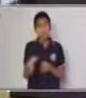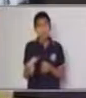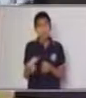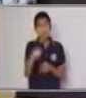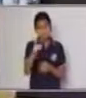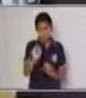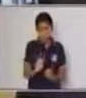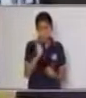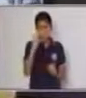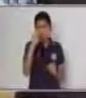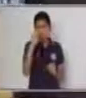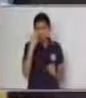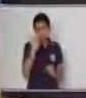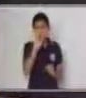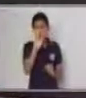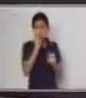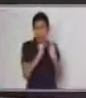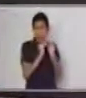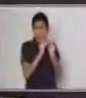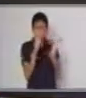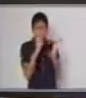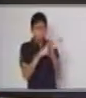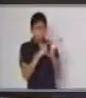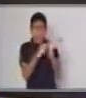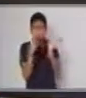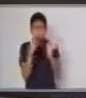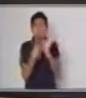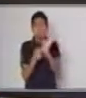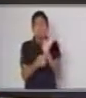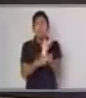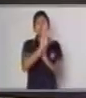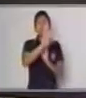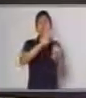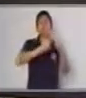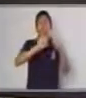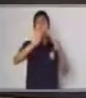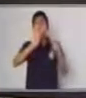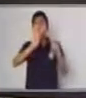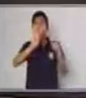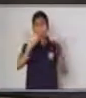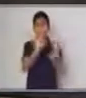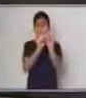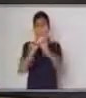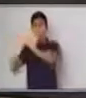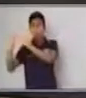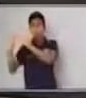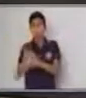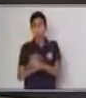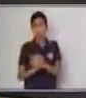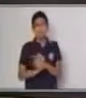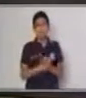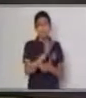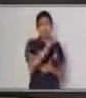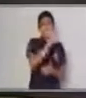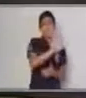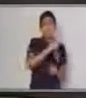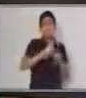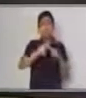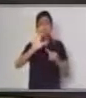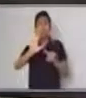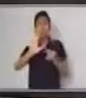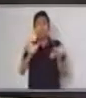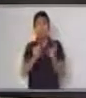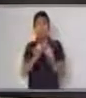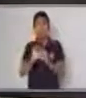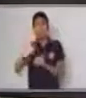Pueden comprobarlo en casa, como ejercicio, que 3 por 3 es 9, 5 por 5 es 25